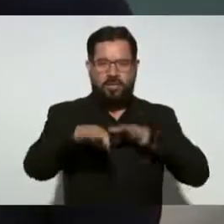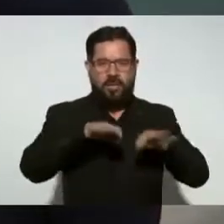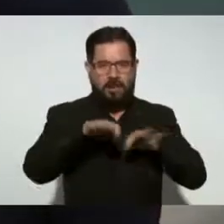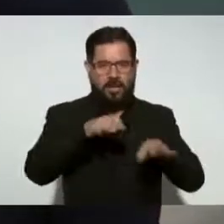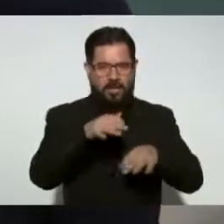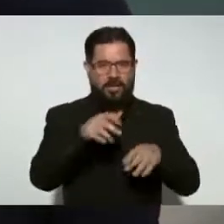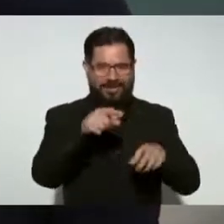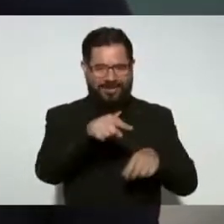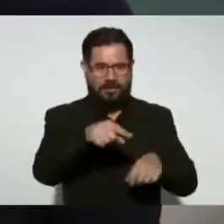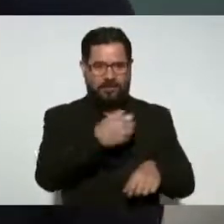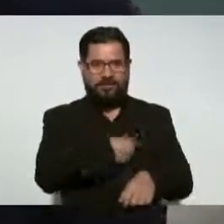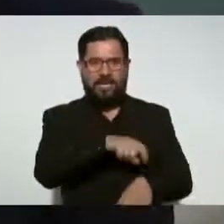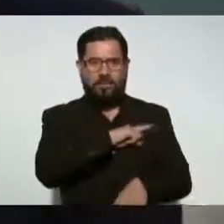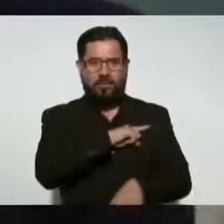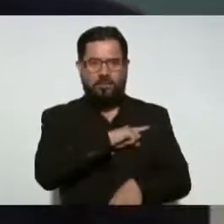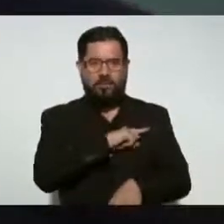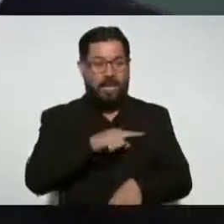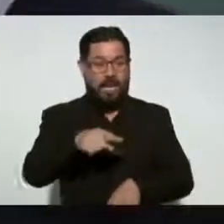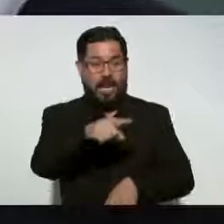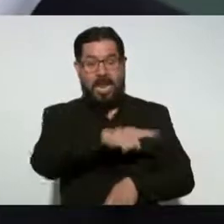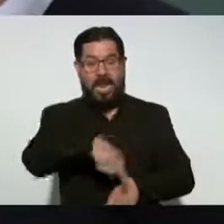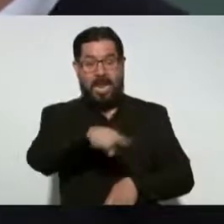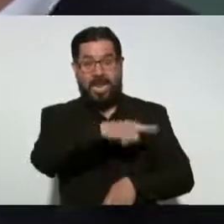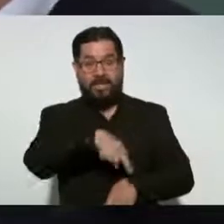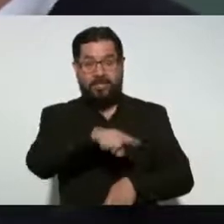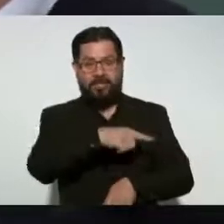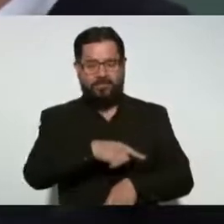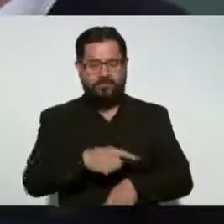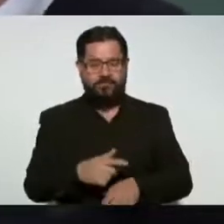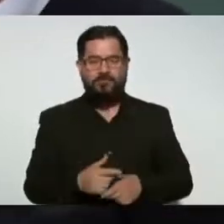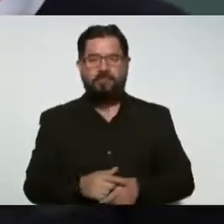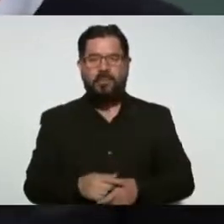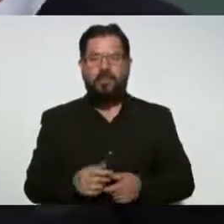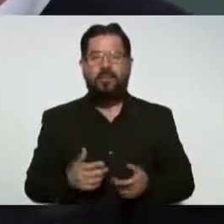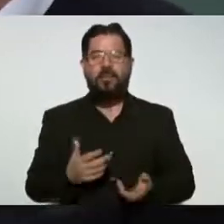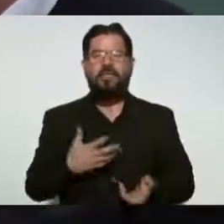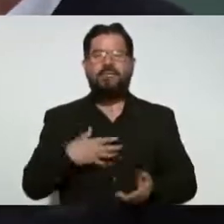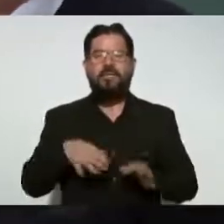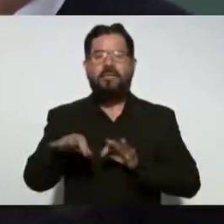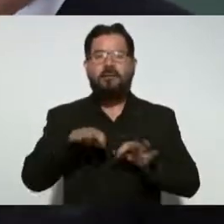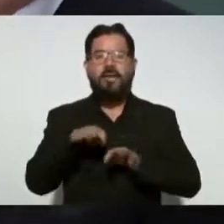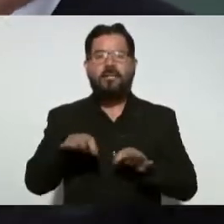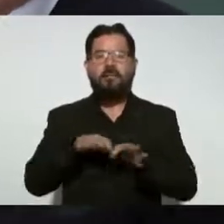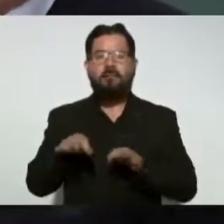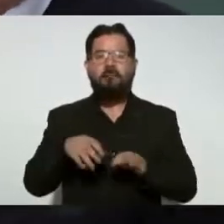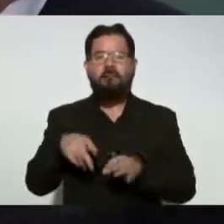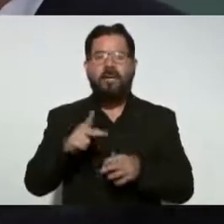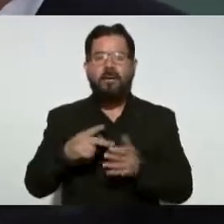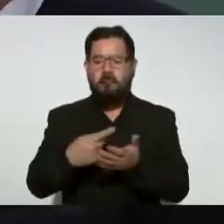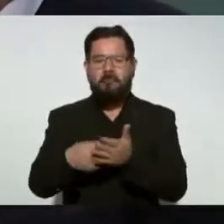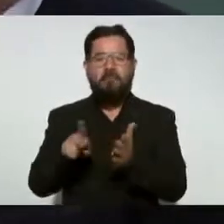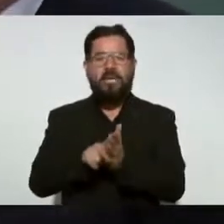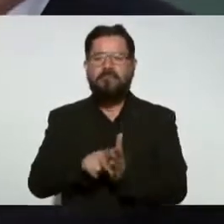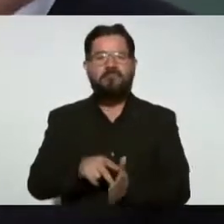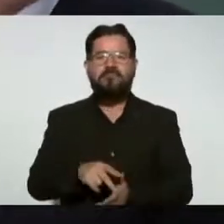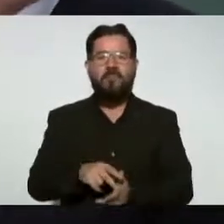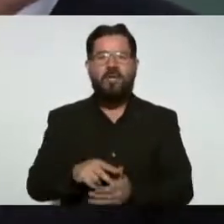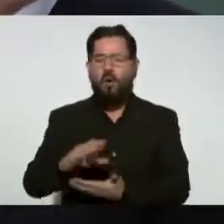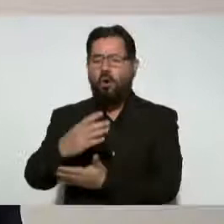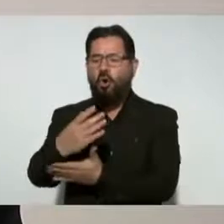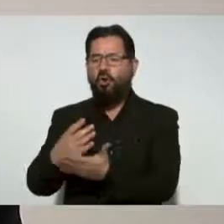salud que están contratados como eventuales, que están por